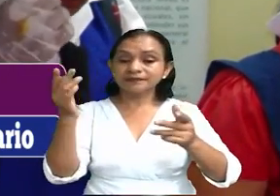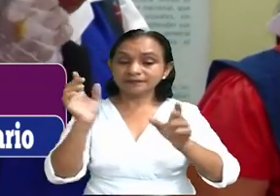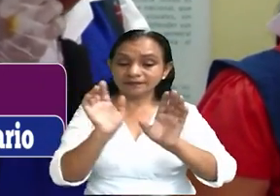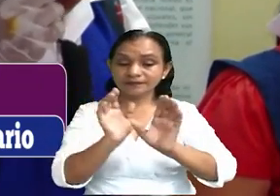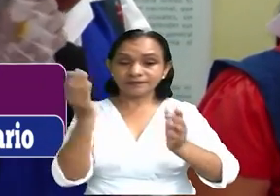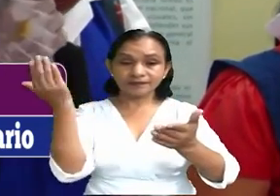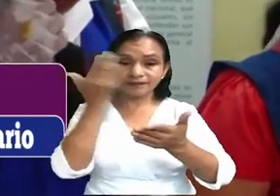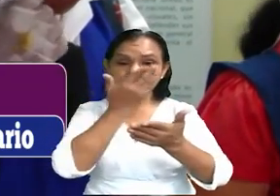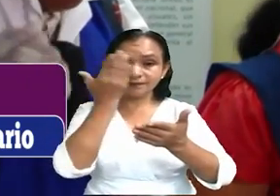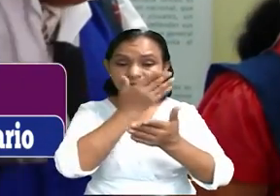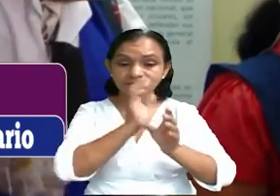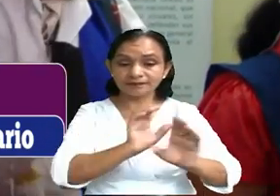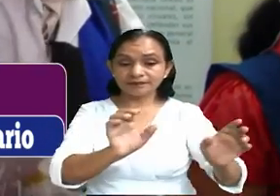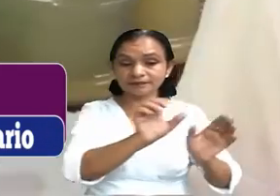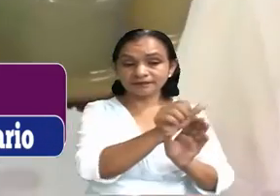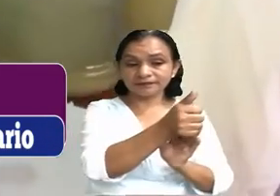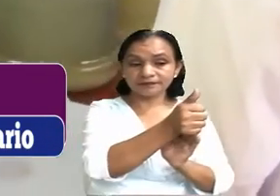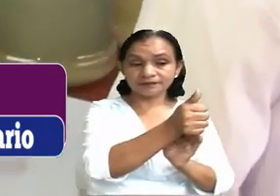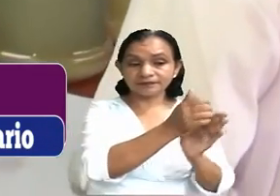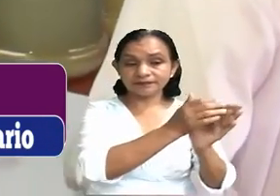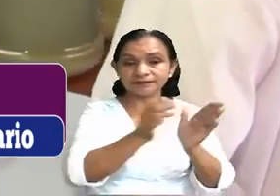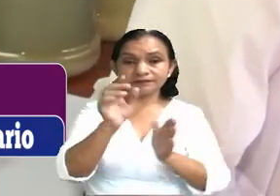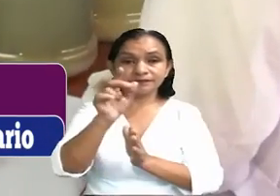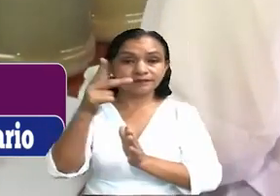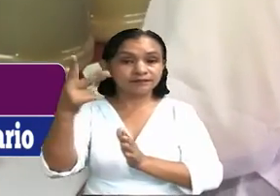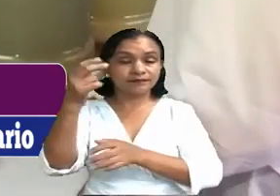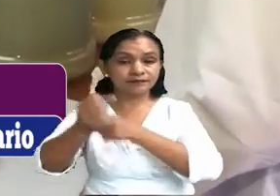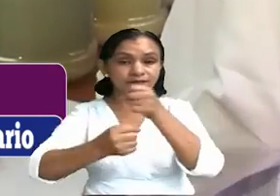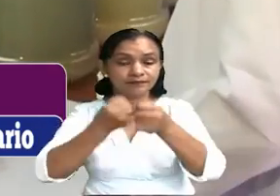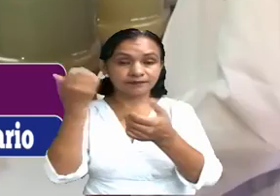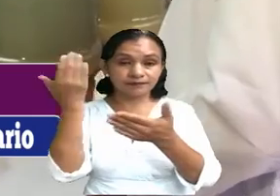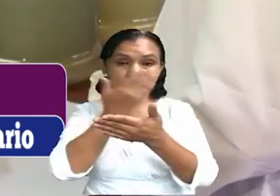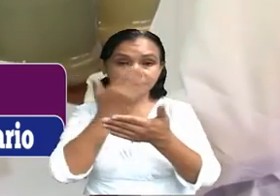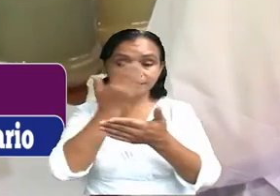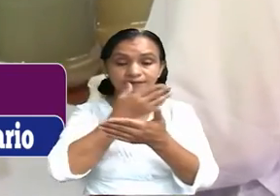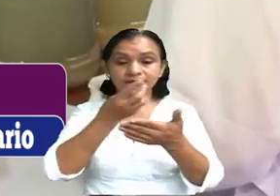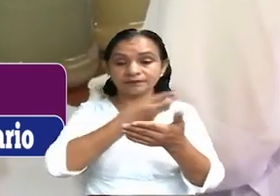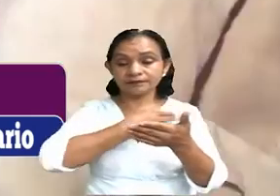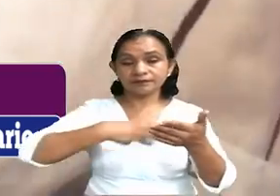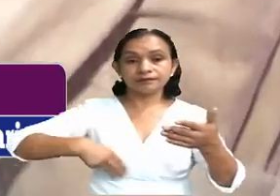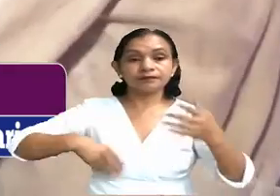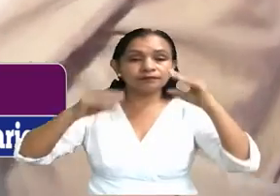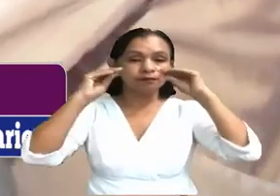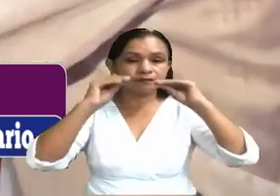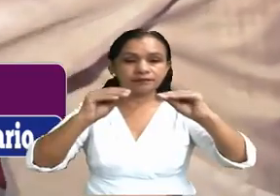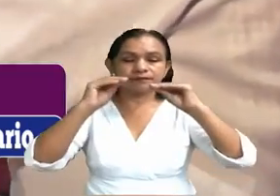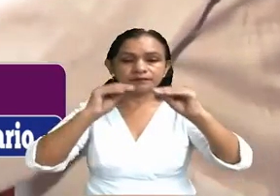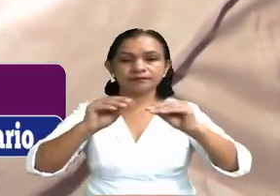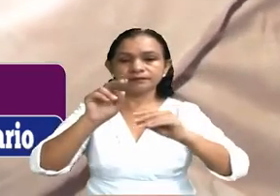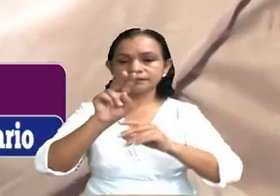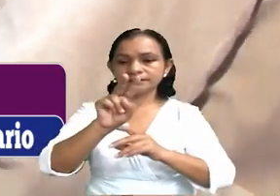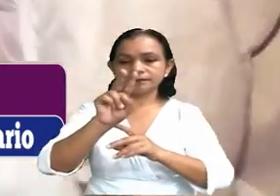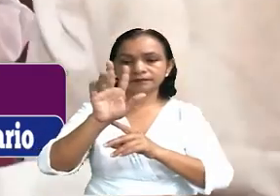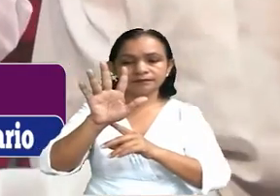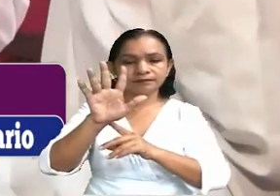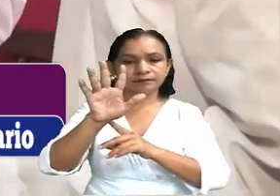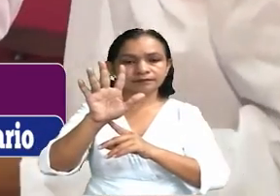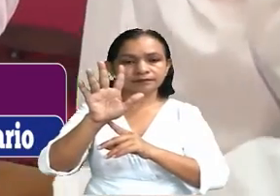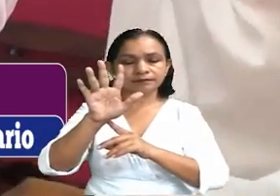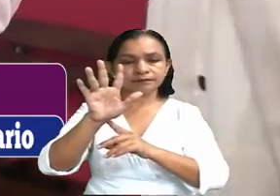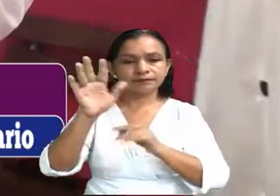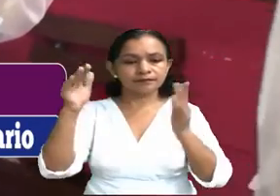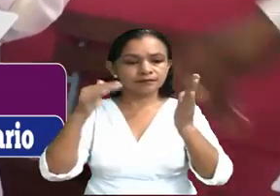decir, entre 6 y 18 años. Resulta que el Ministerio de Educación no tenía 25.000